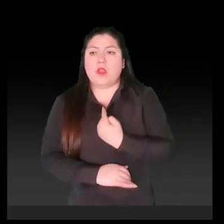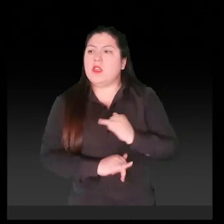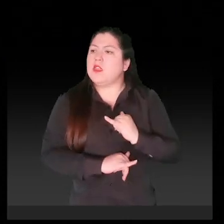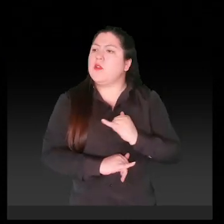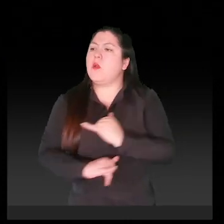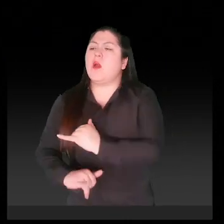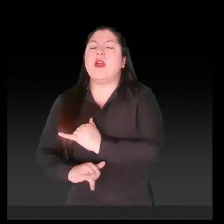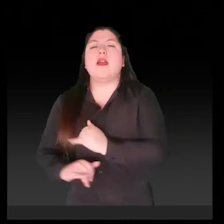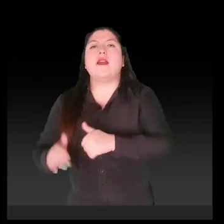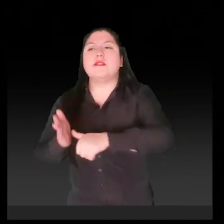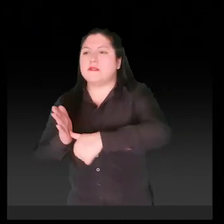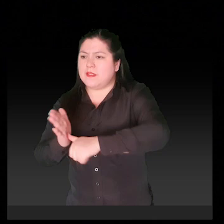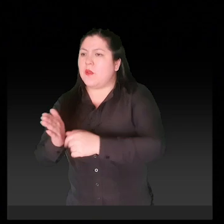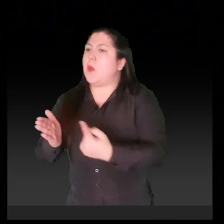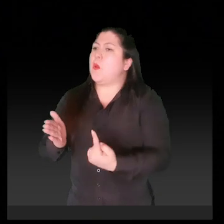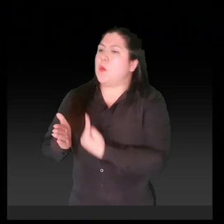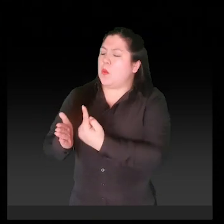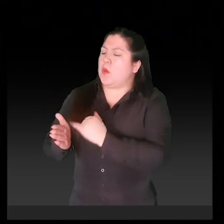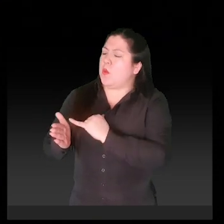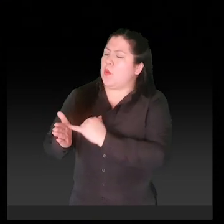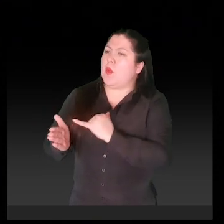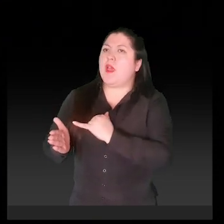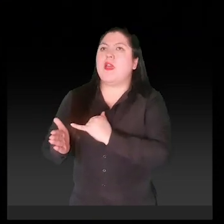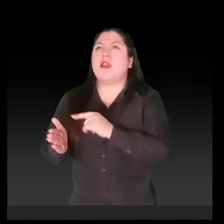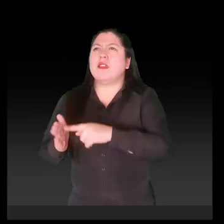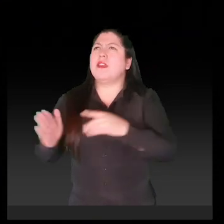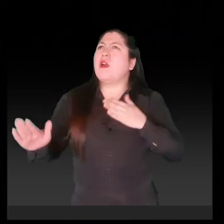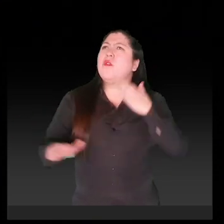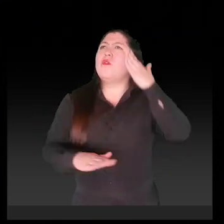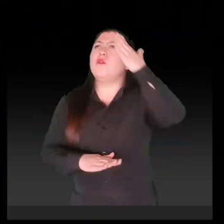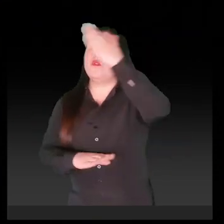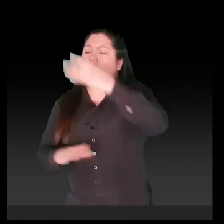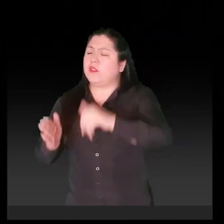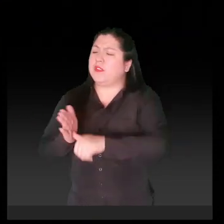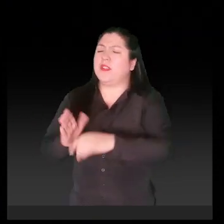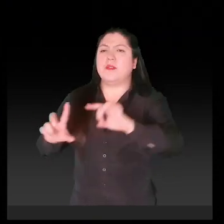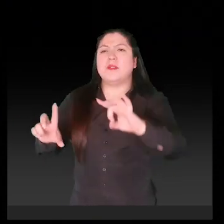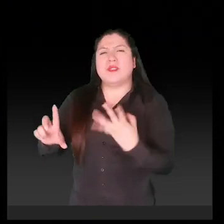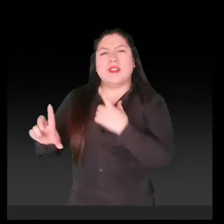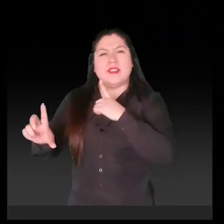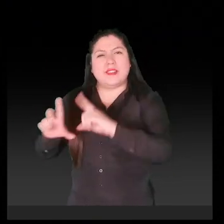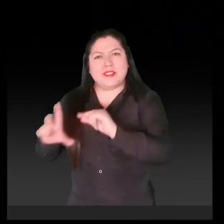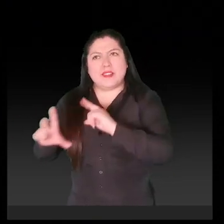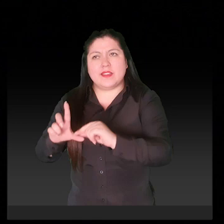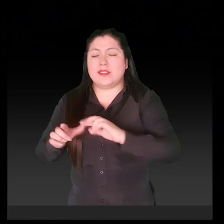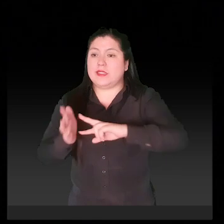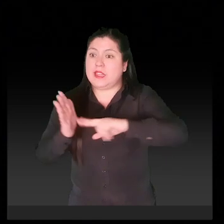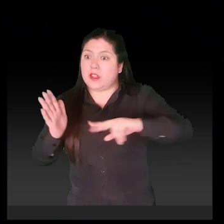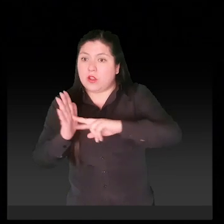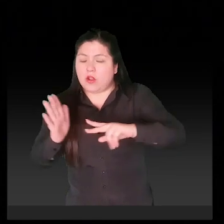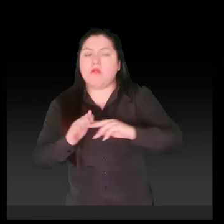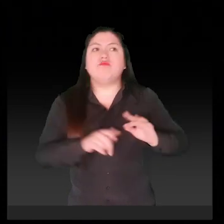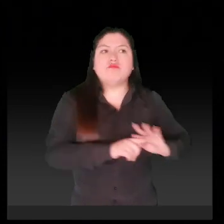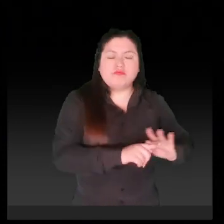somos, será nuestra identificación un paso al futuro, un paso tecnológico. Para profundizar en las tecnologías